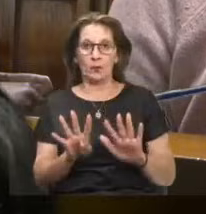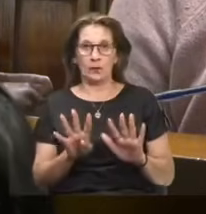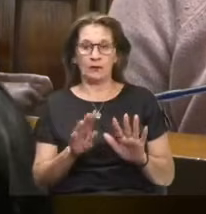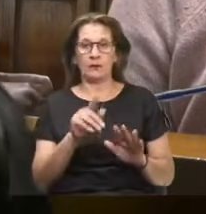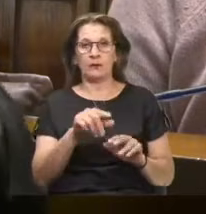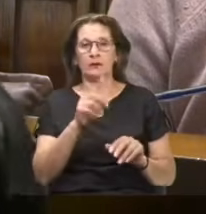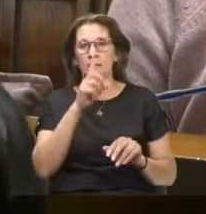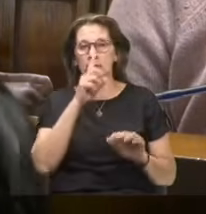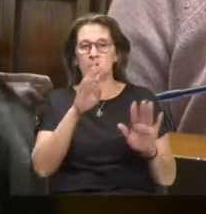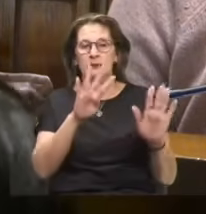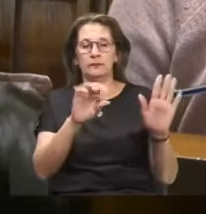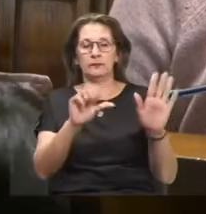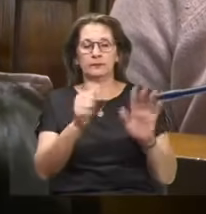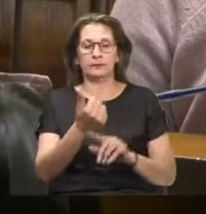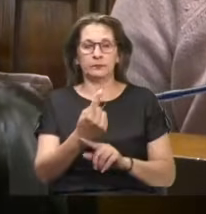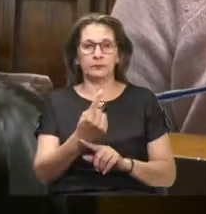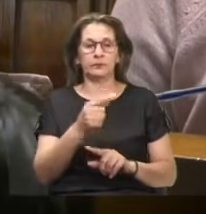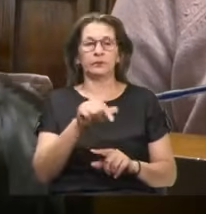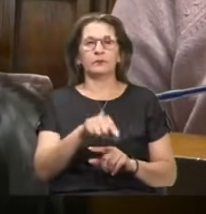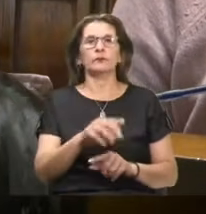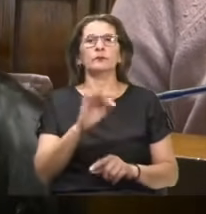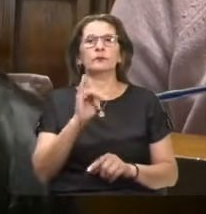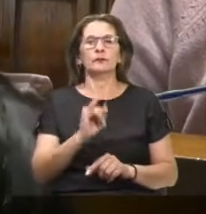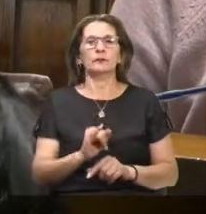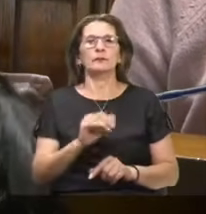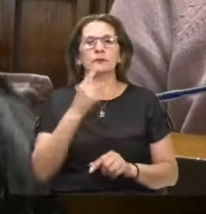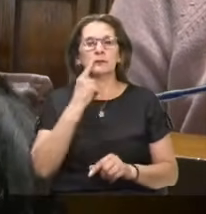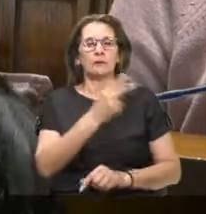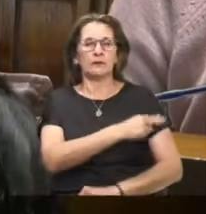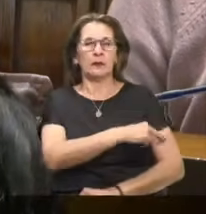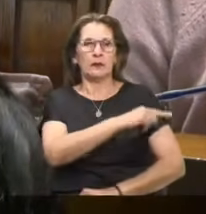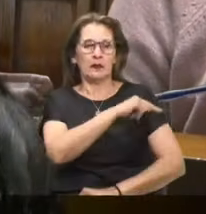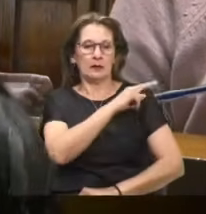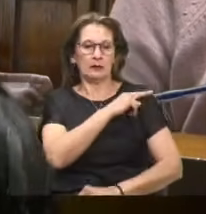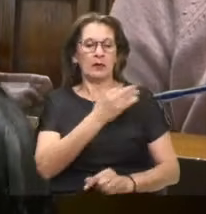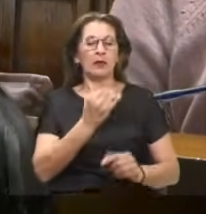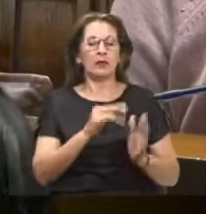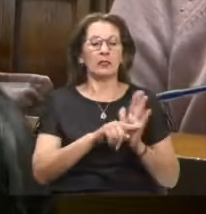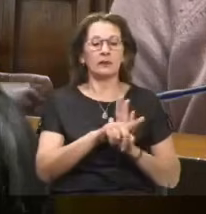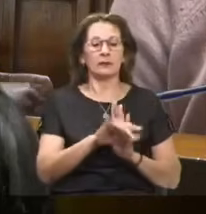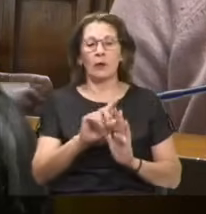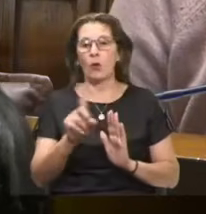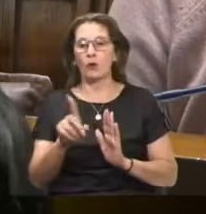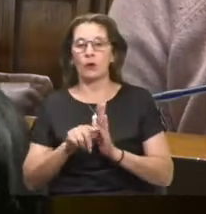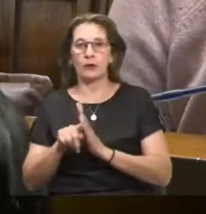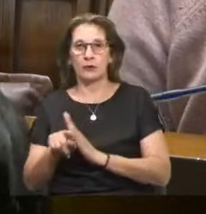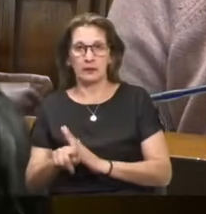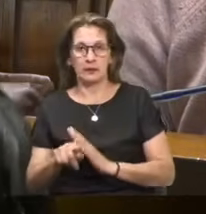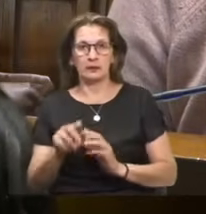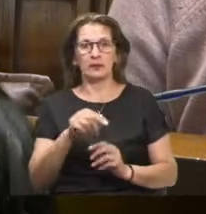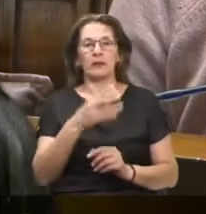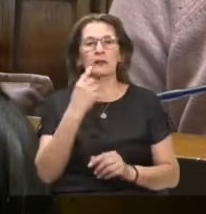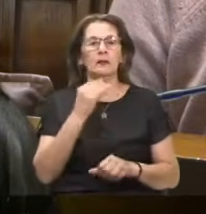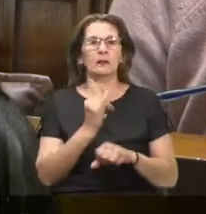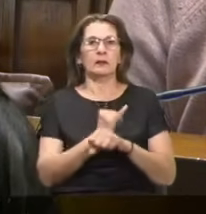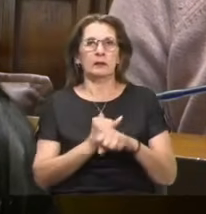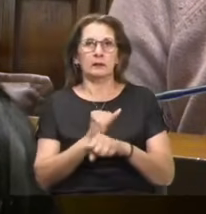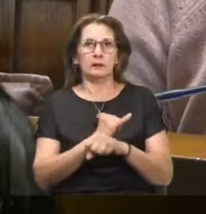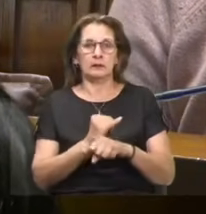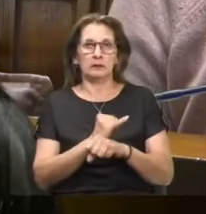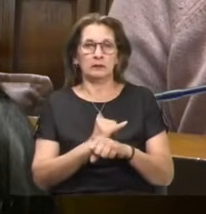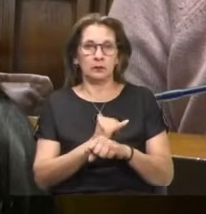18.161, el nombramiento en cargos que directa o indirectamente dependan del instituto que forman